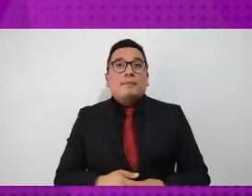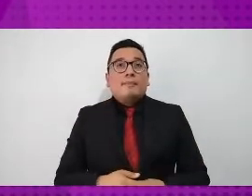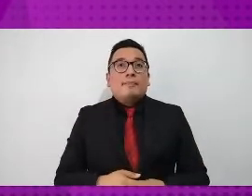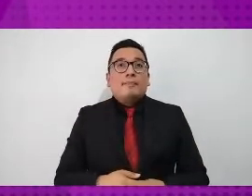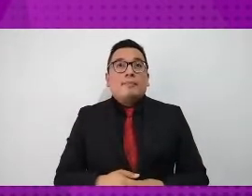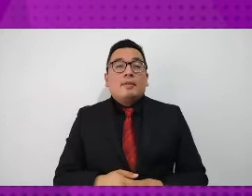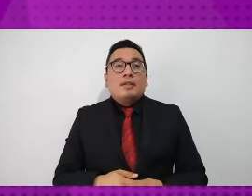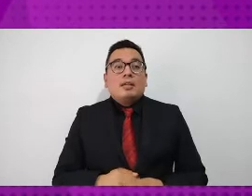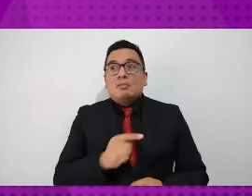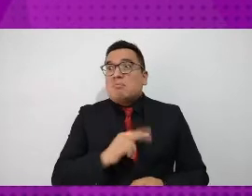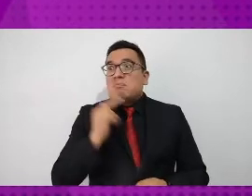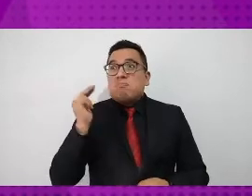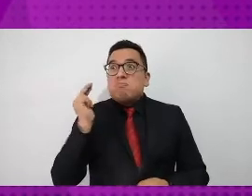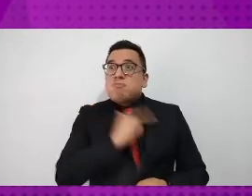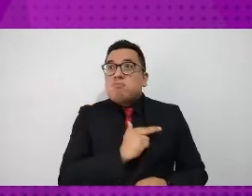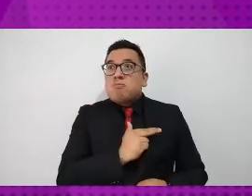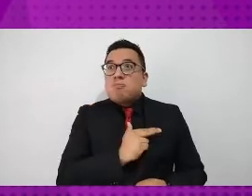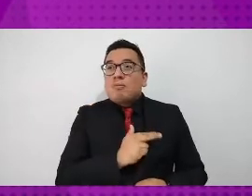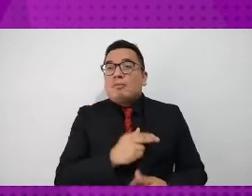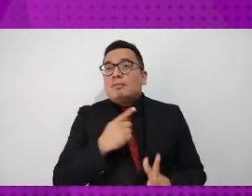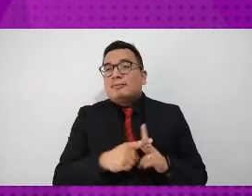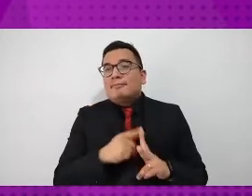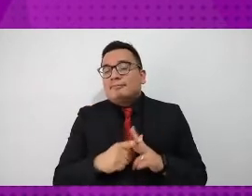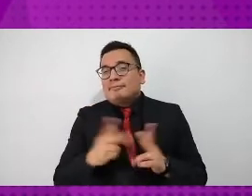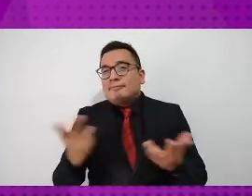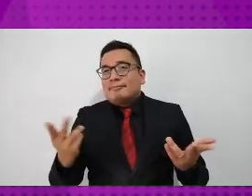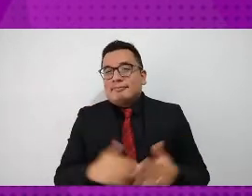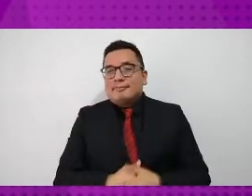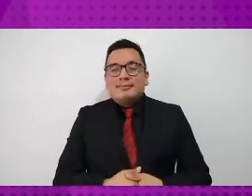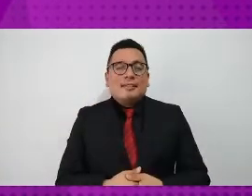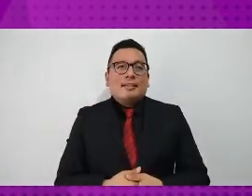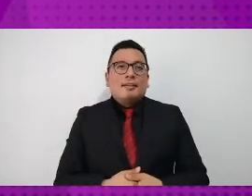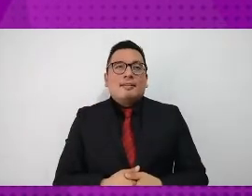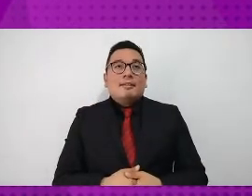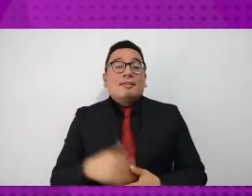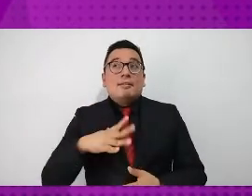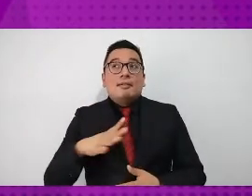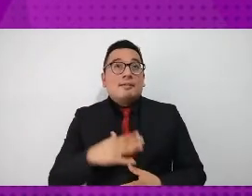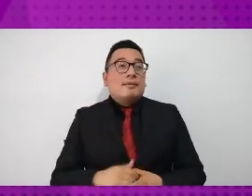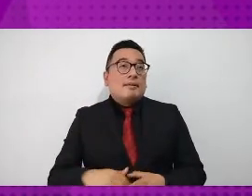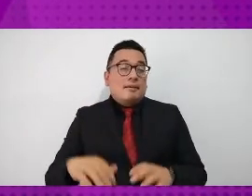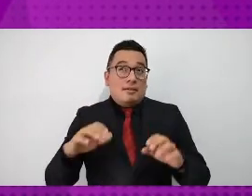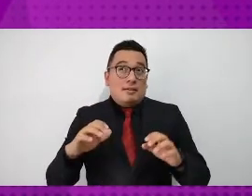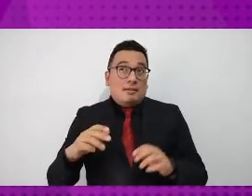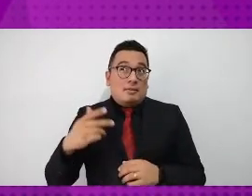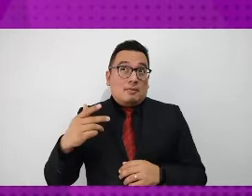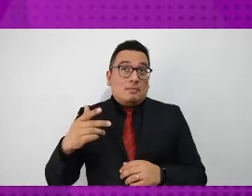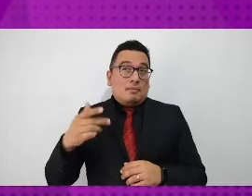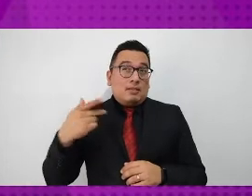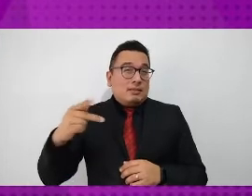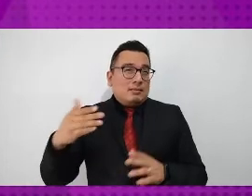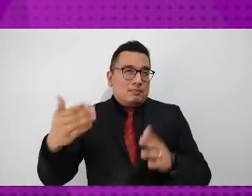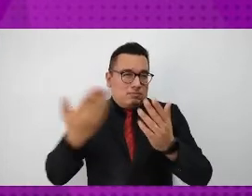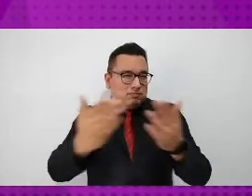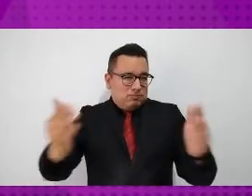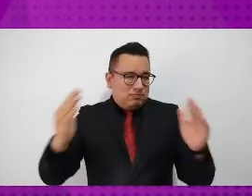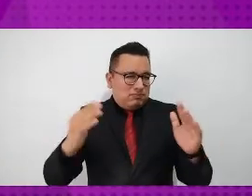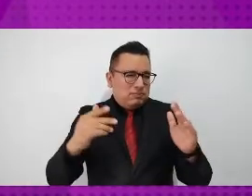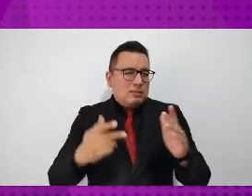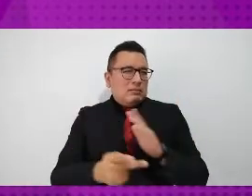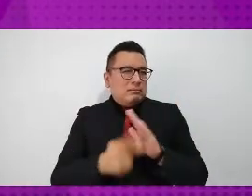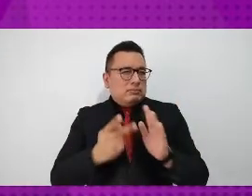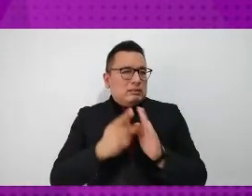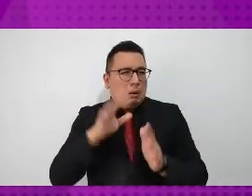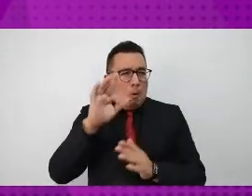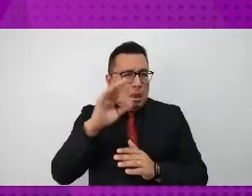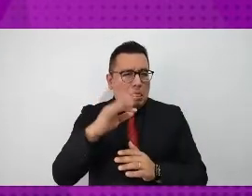que en segundos se tuvieran los resultados las 40 casillas con urna electrónica